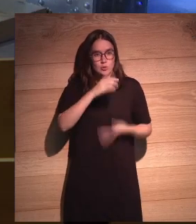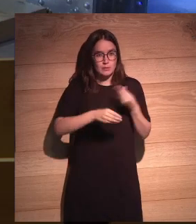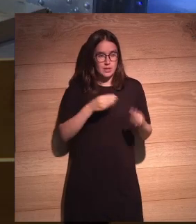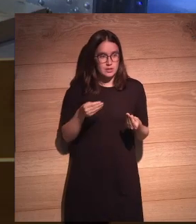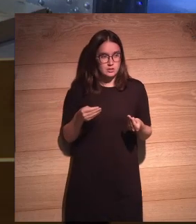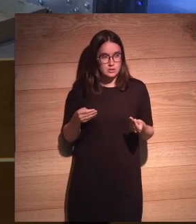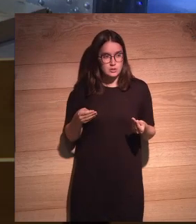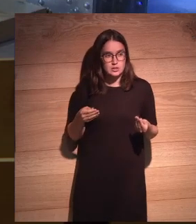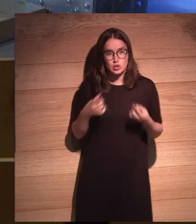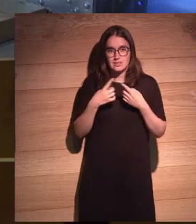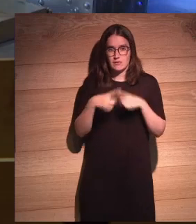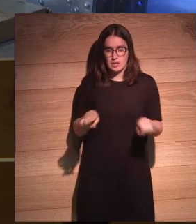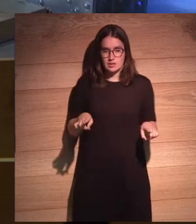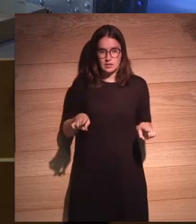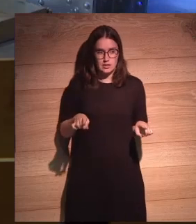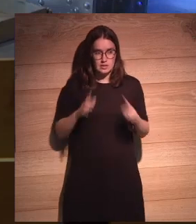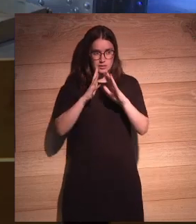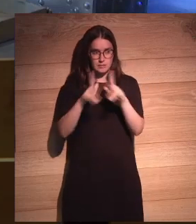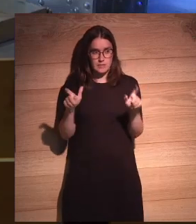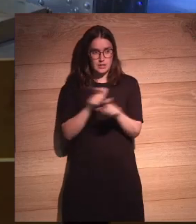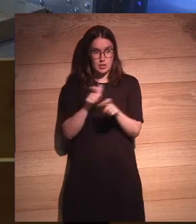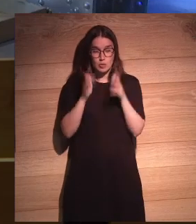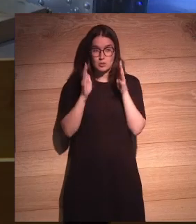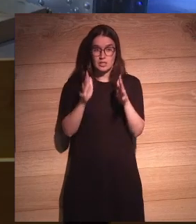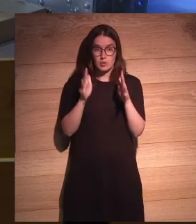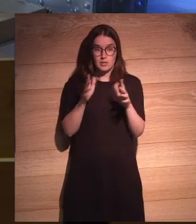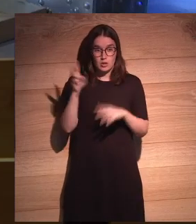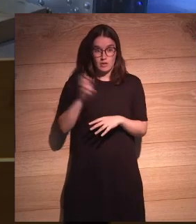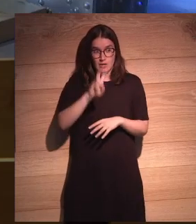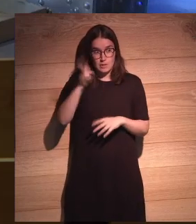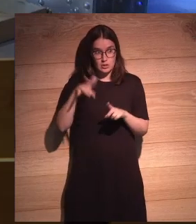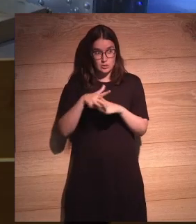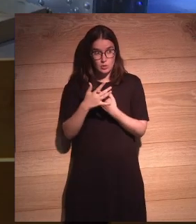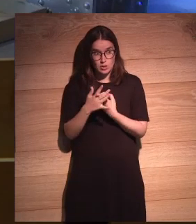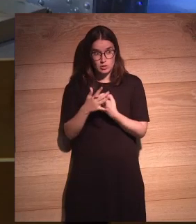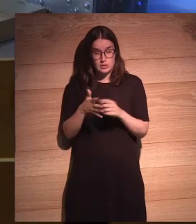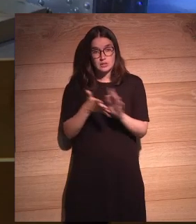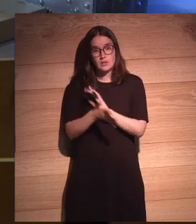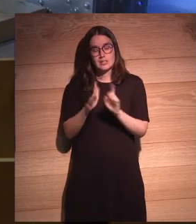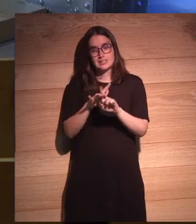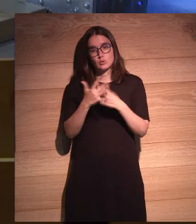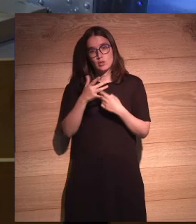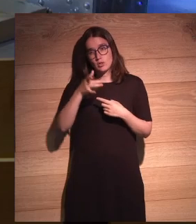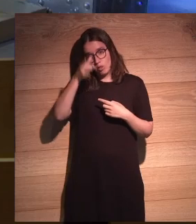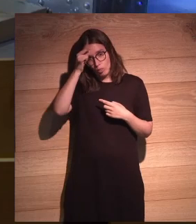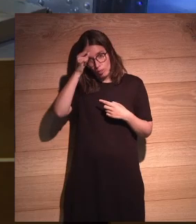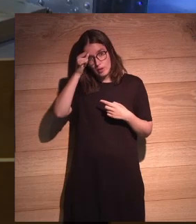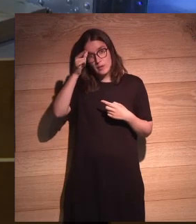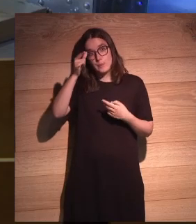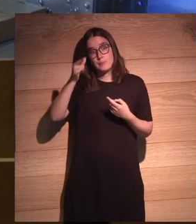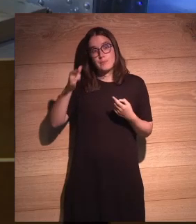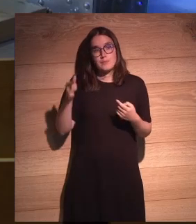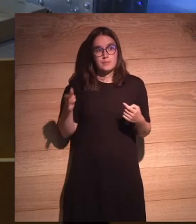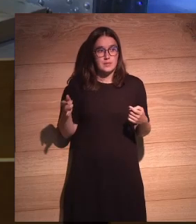Pero eso no es distinto del tema de los algoritmos de recomendación que valen para otras situaciones. Se trata de situaciones de déficits cognitivos